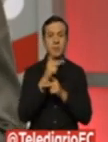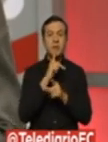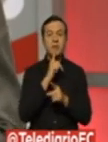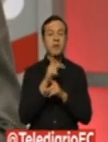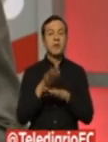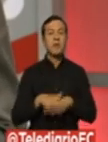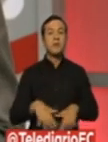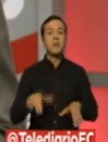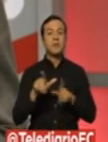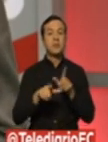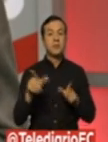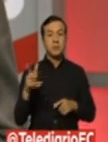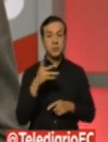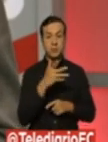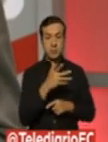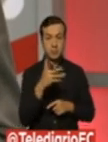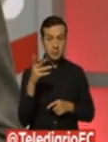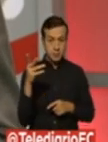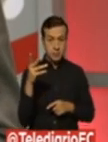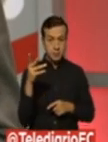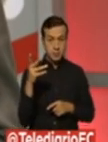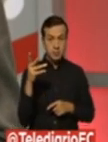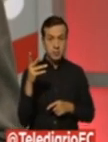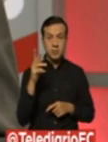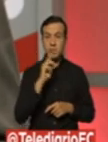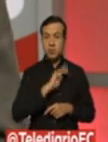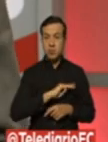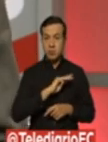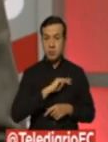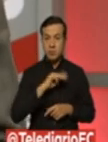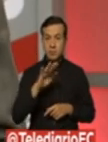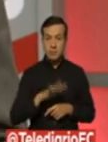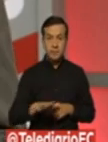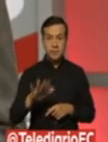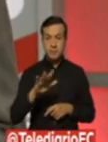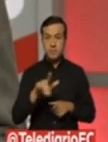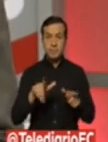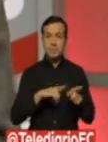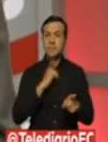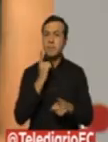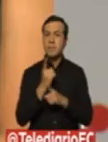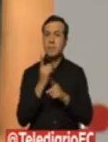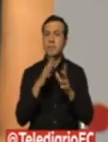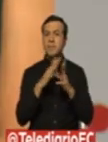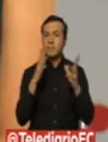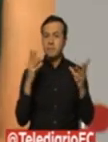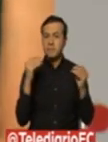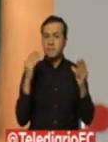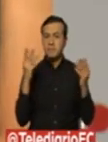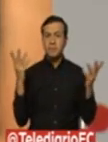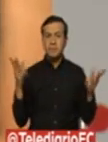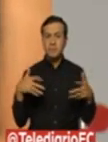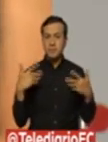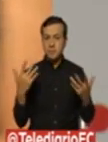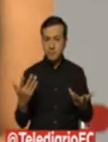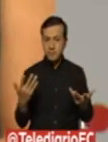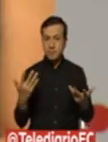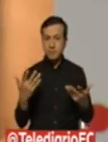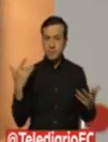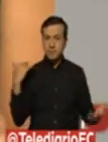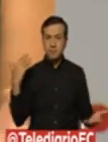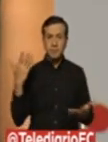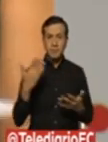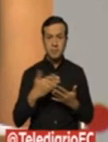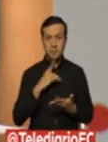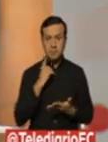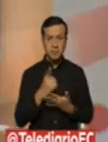en la ciudadanía de estos municipios o gats las que le siga mucho la participación en los últimos